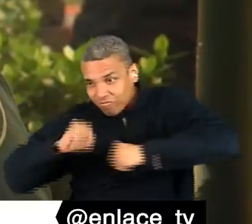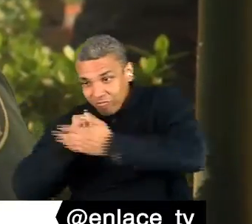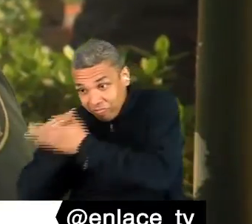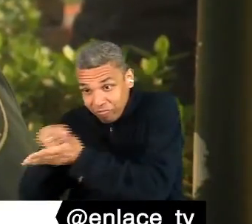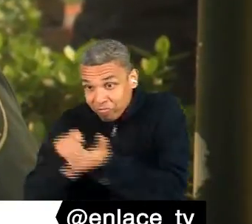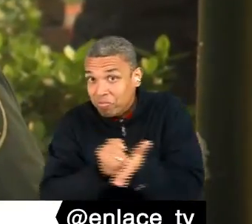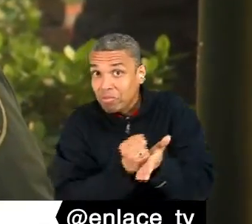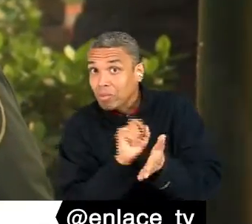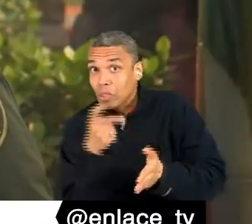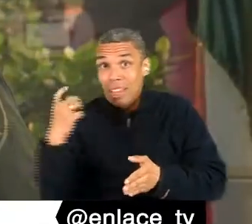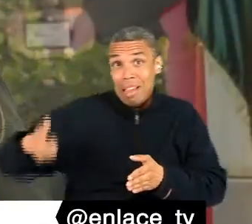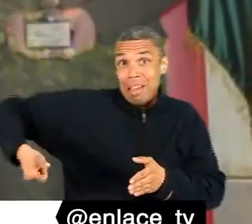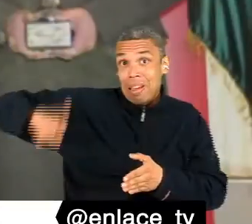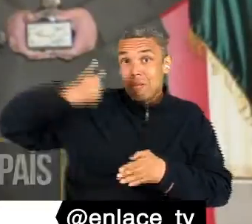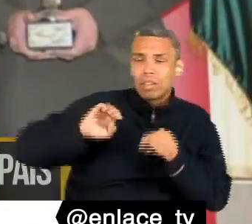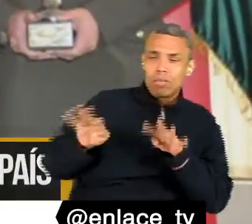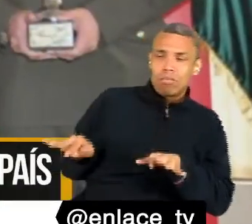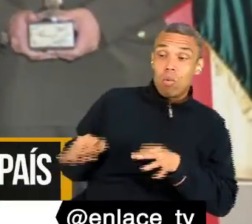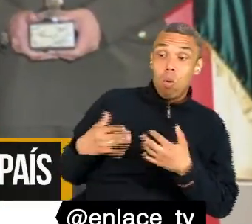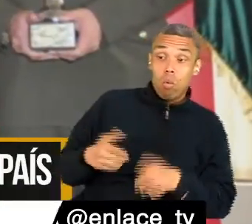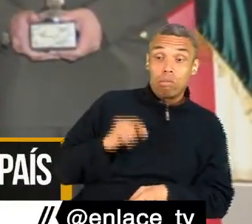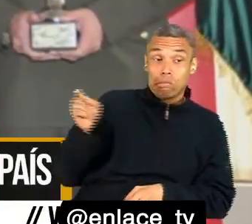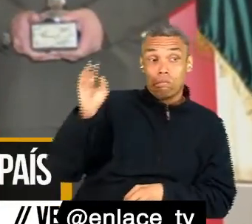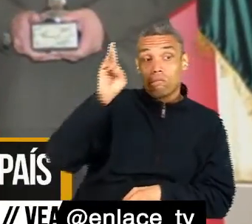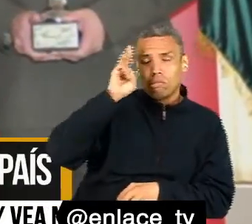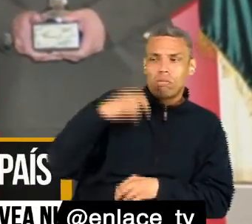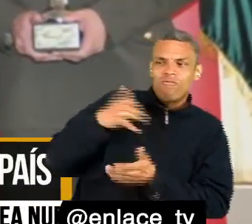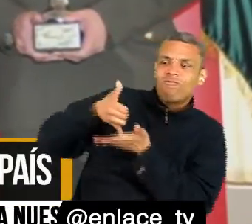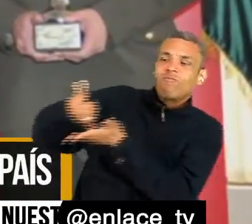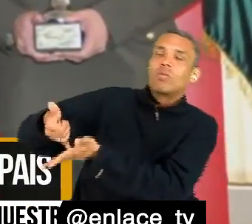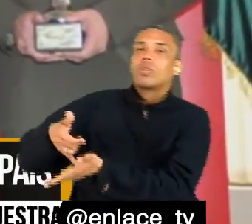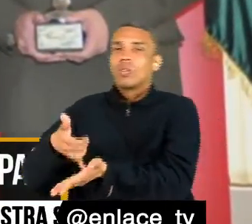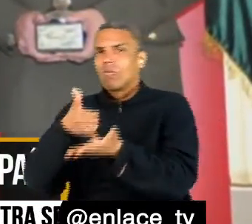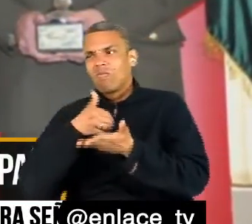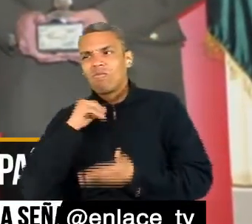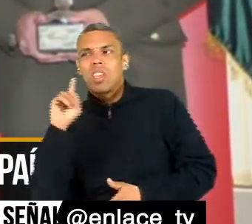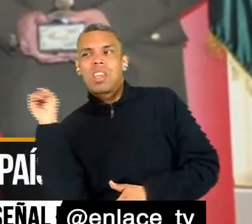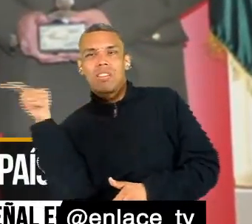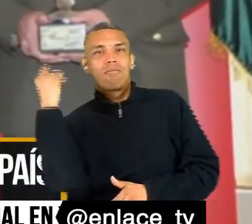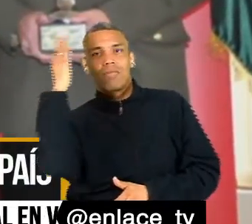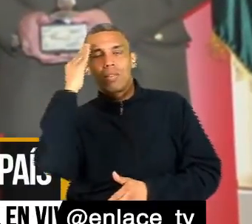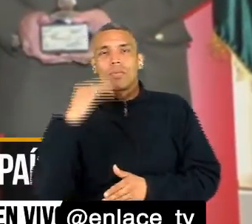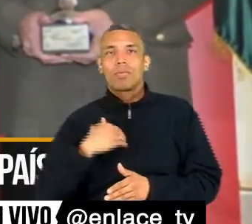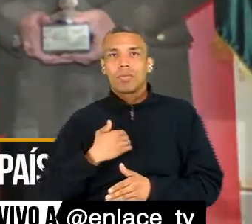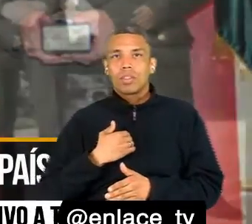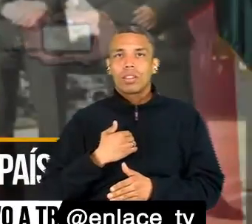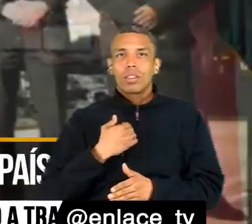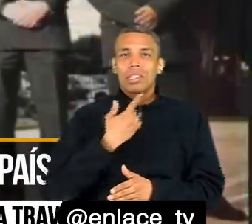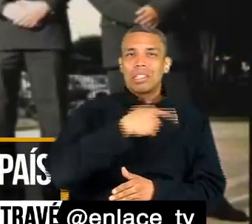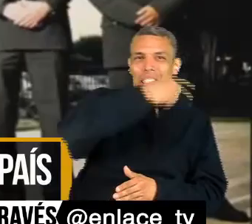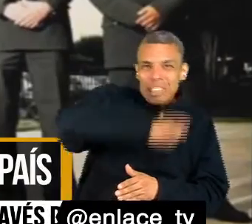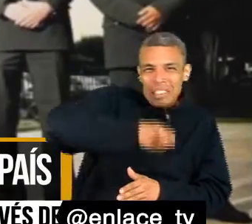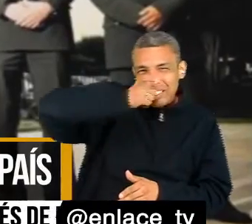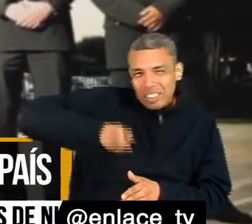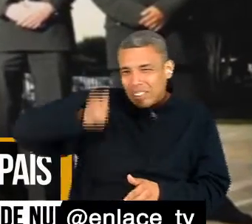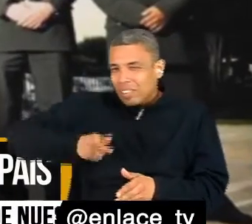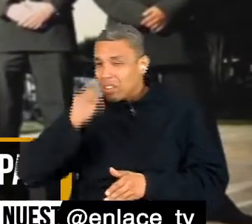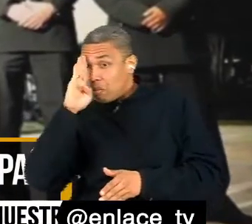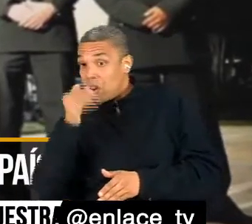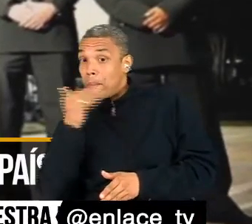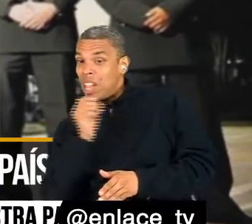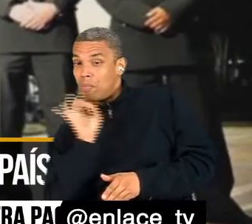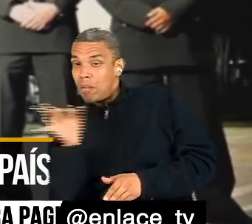los comandantes, ante los compañeros. Los premios Corazón Verde busca premiar a los mejores policías del país postulados año tras año por su trabajo y